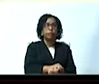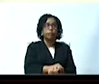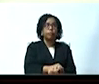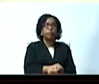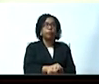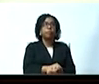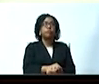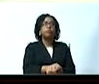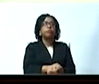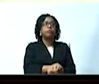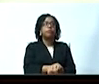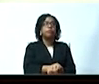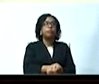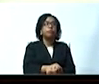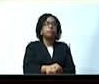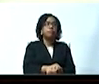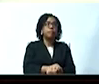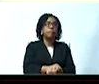1, 2, 3, 4, 5. ¿Eh?